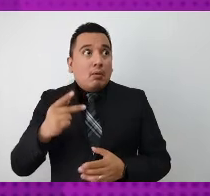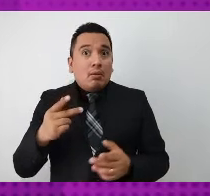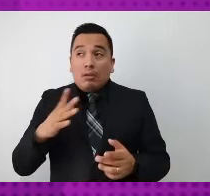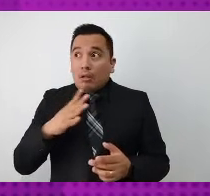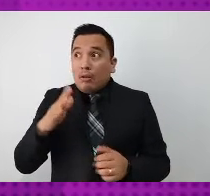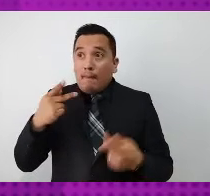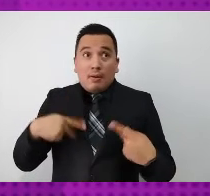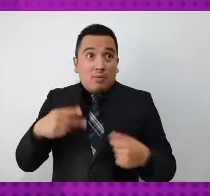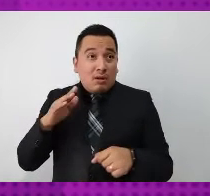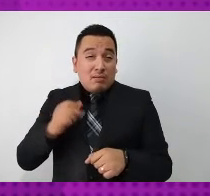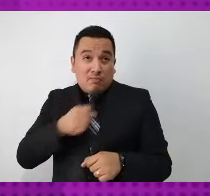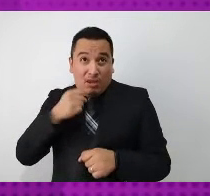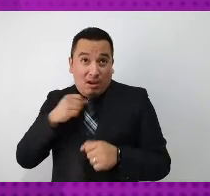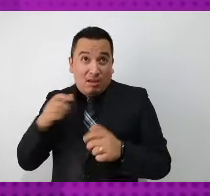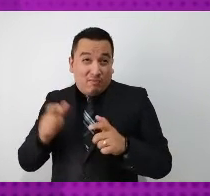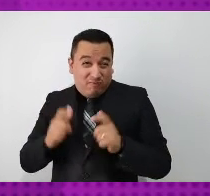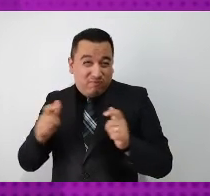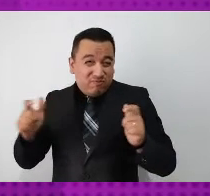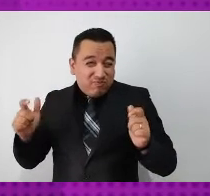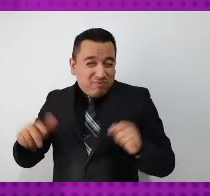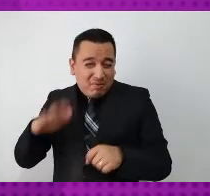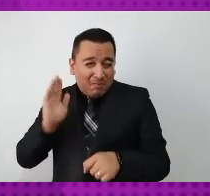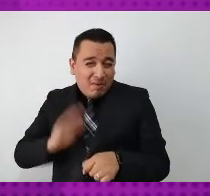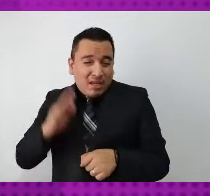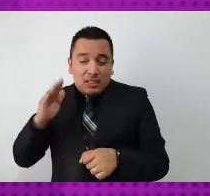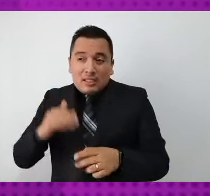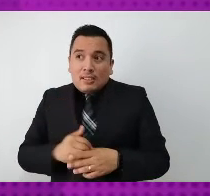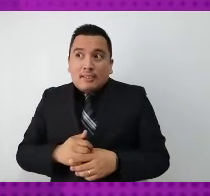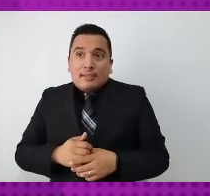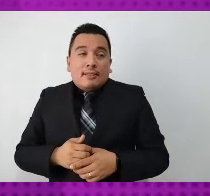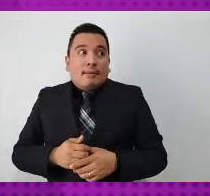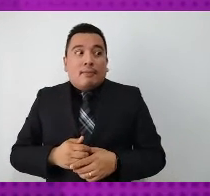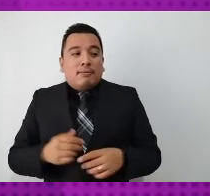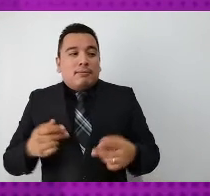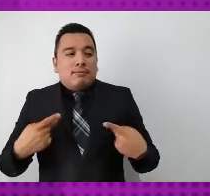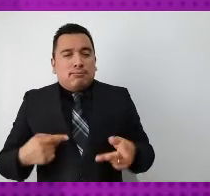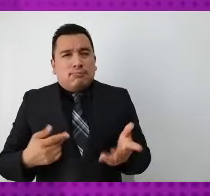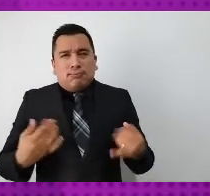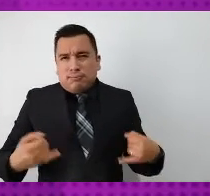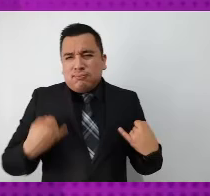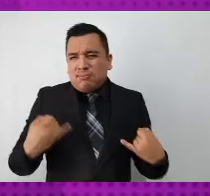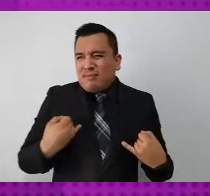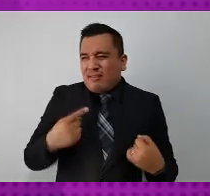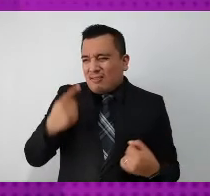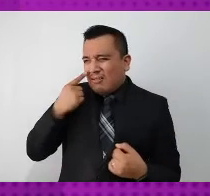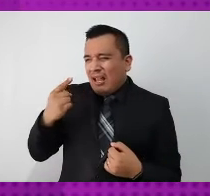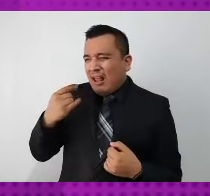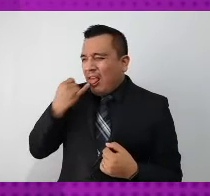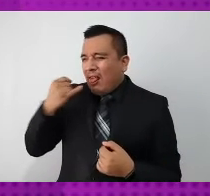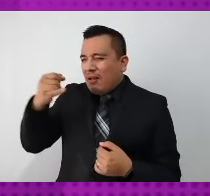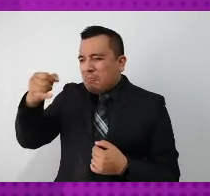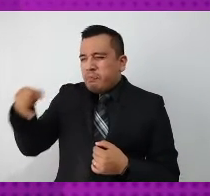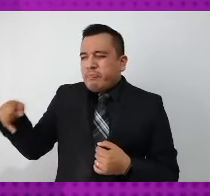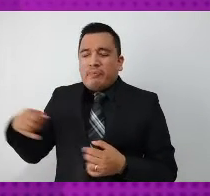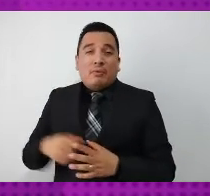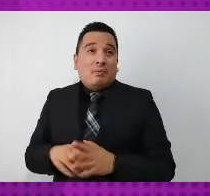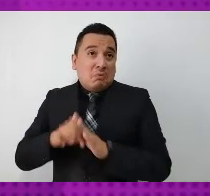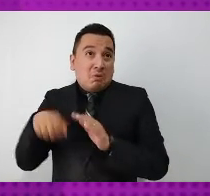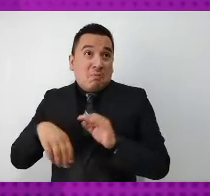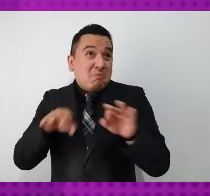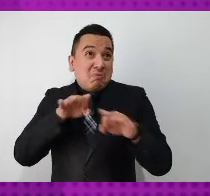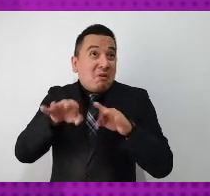muchos ámbitos de participación no sólo en materia electoral sino también laboral social